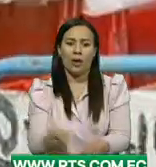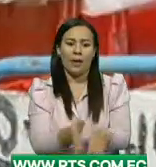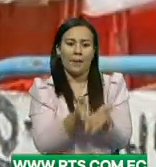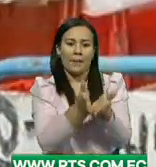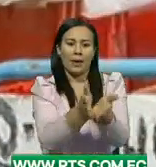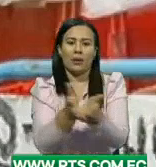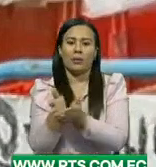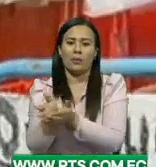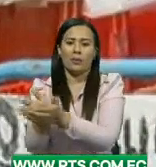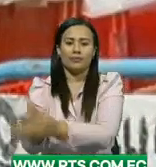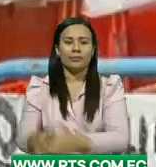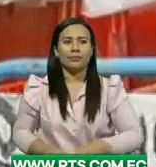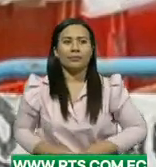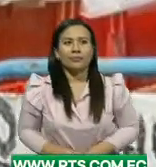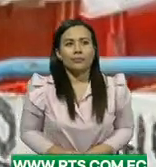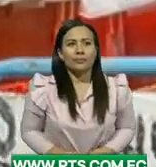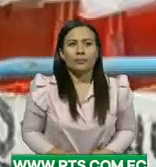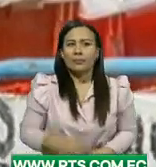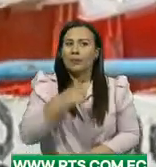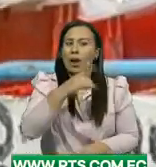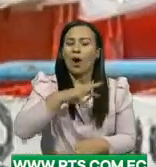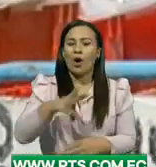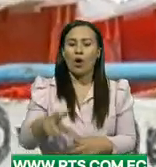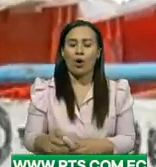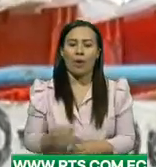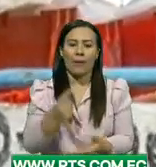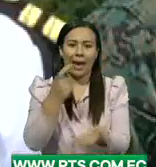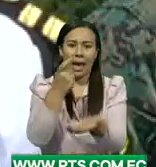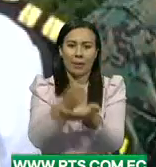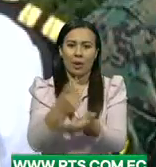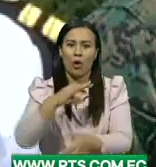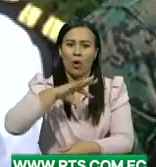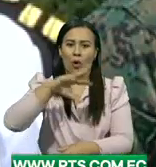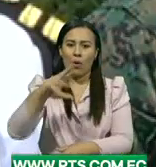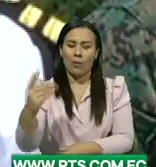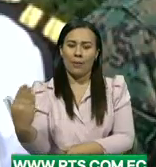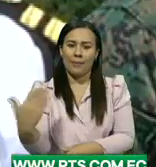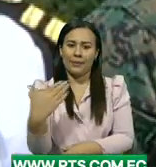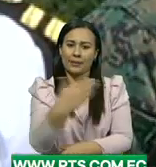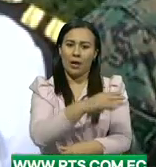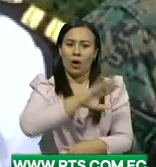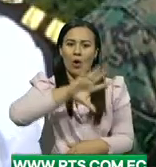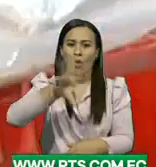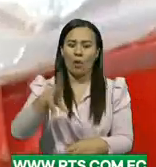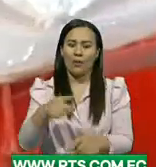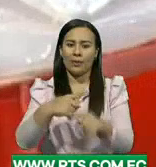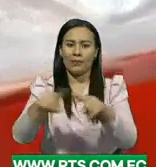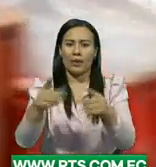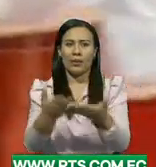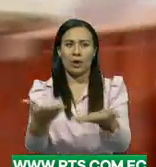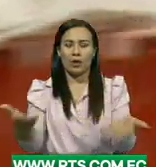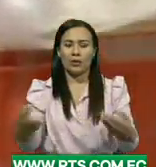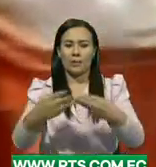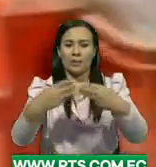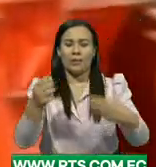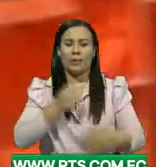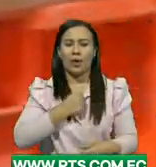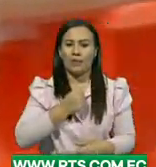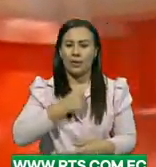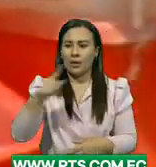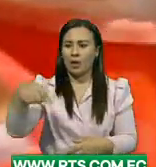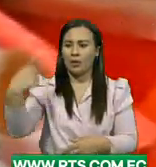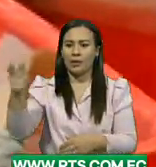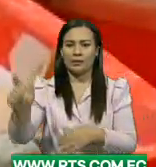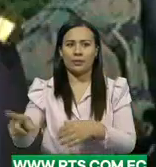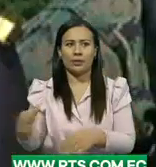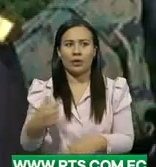pequeñas embarcaciones. A robo de camarón y robo de pesca en muchos de estos casos. En este tiempo de aguaje,